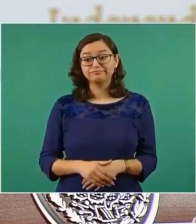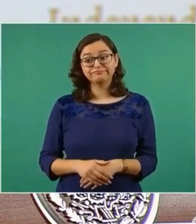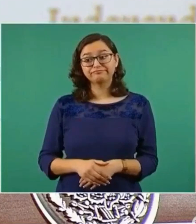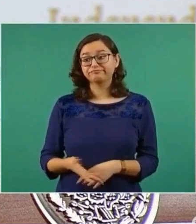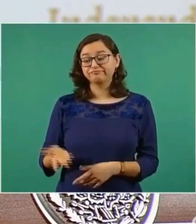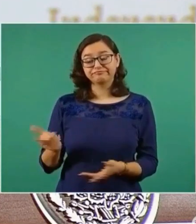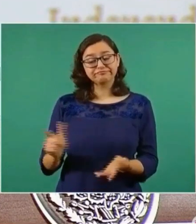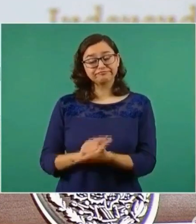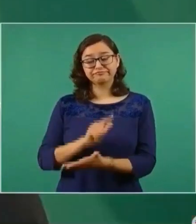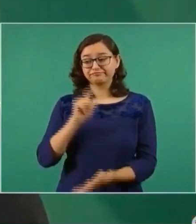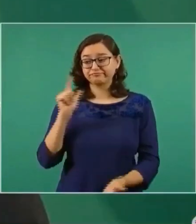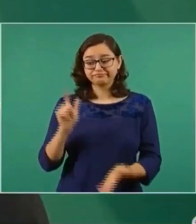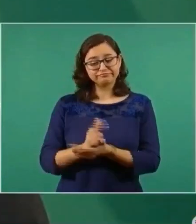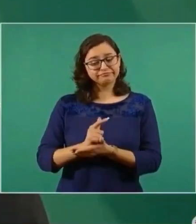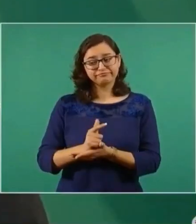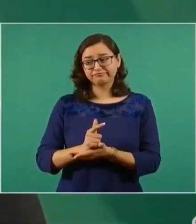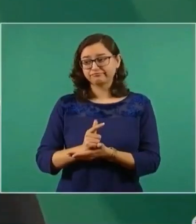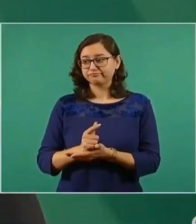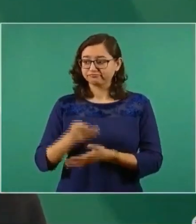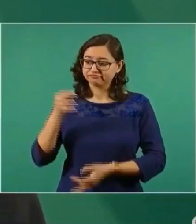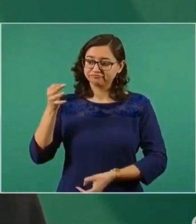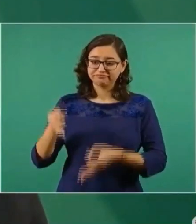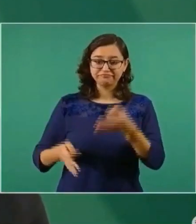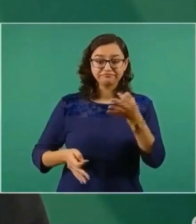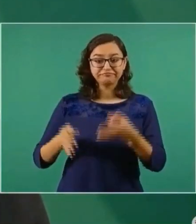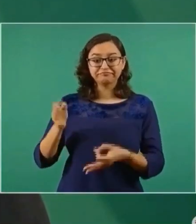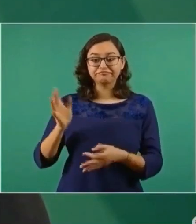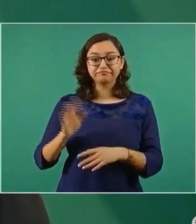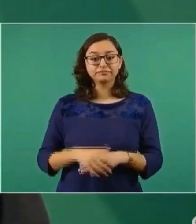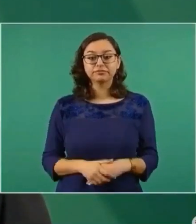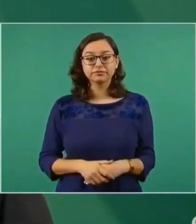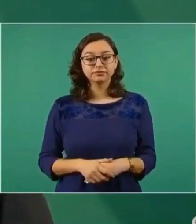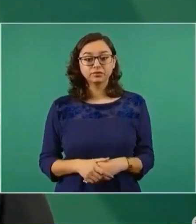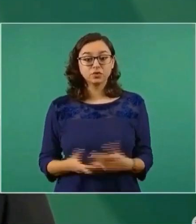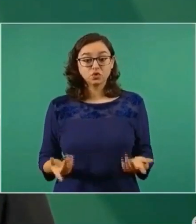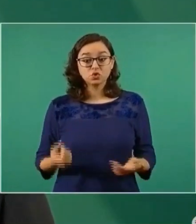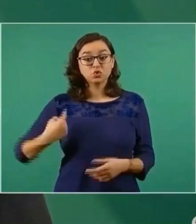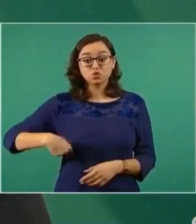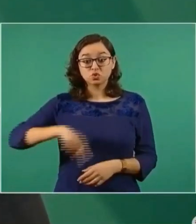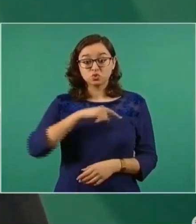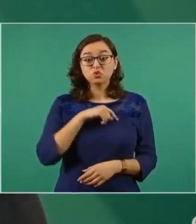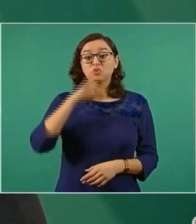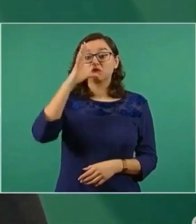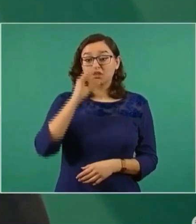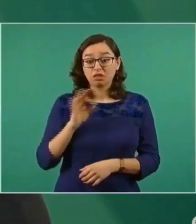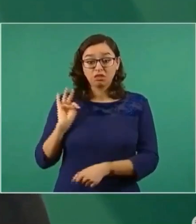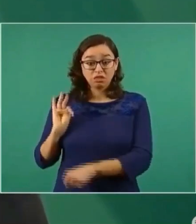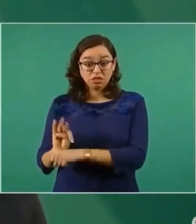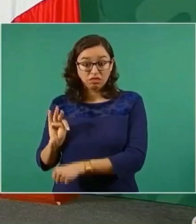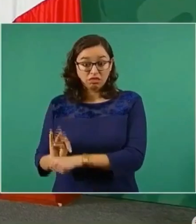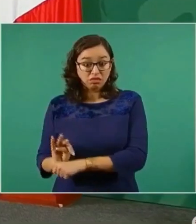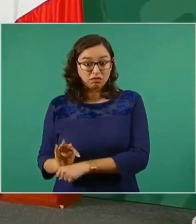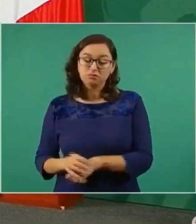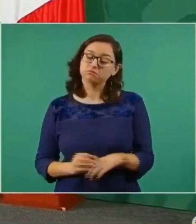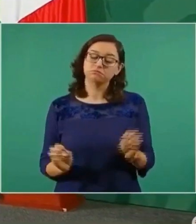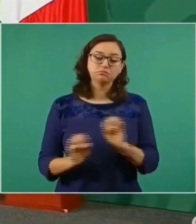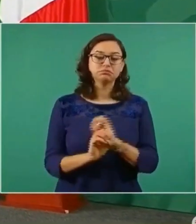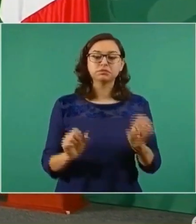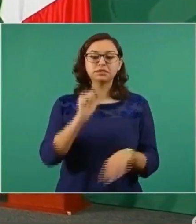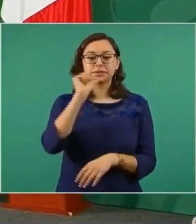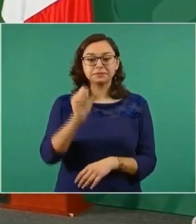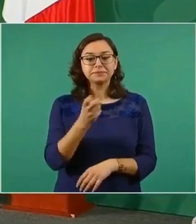sin miramientos. No podemos nosotros fallarle al pueblo. Entonces, eso es lo que puedo